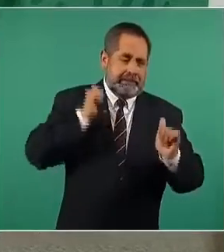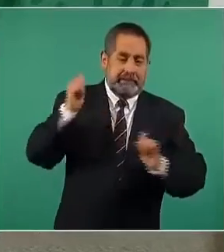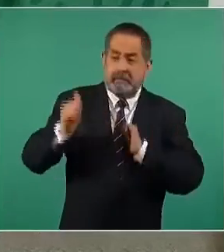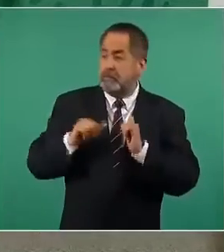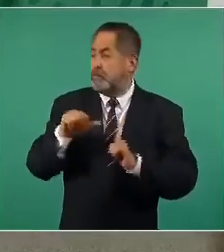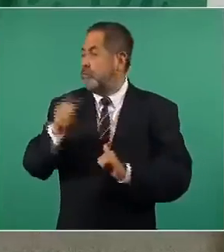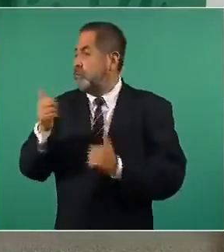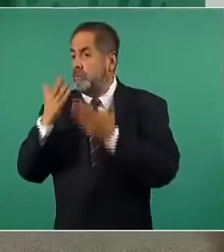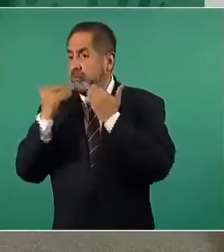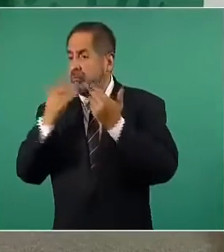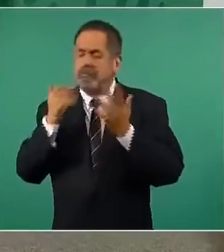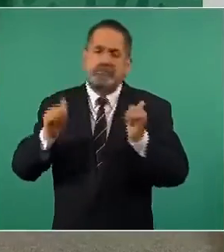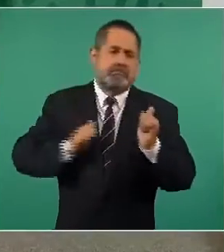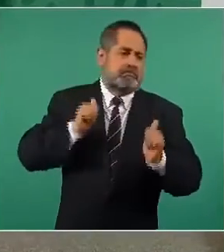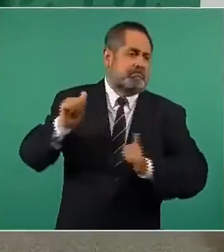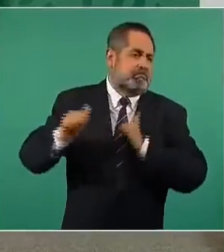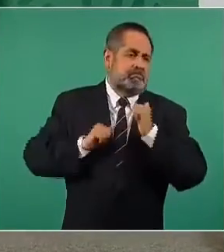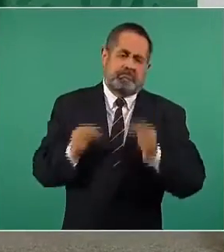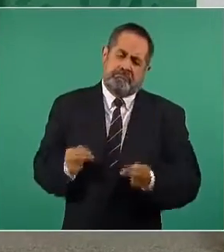eso es